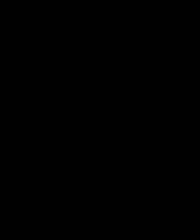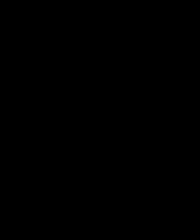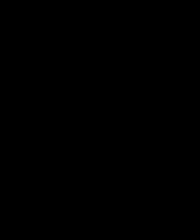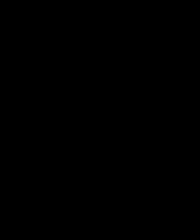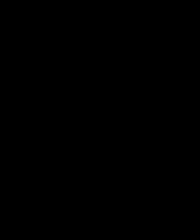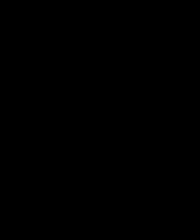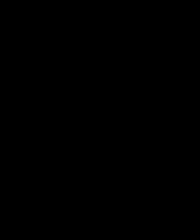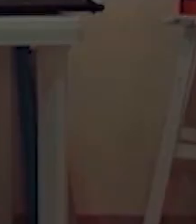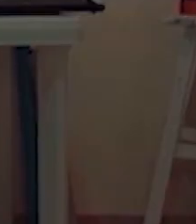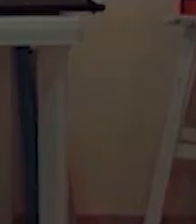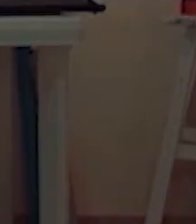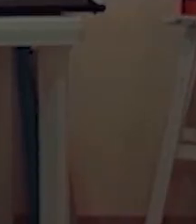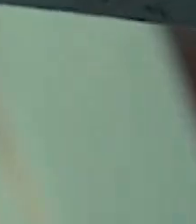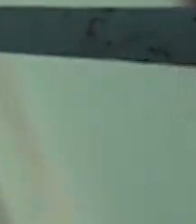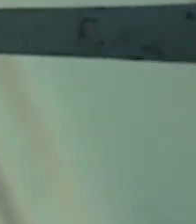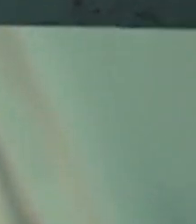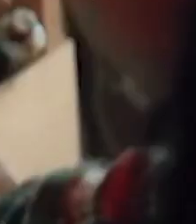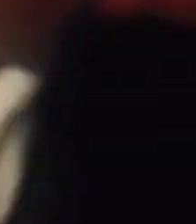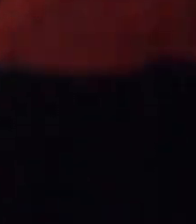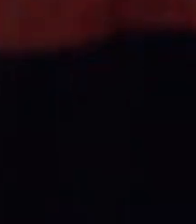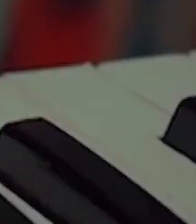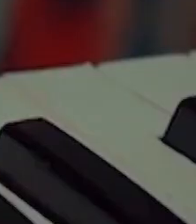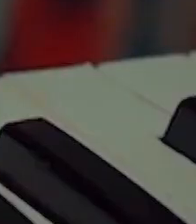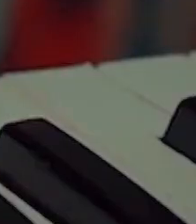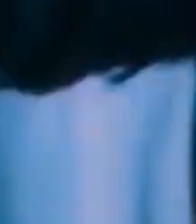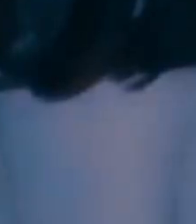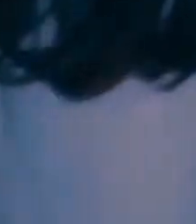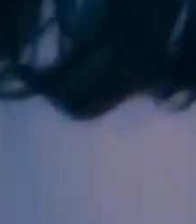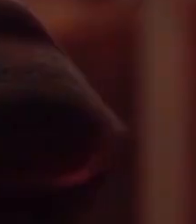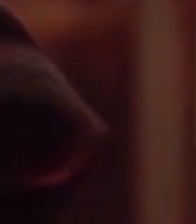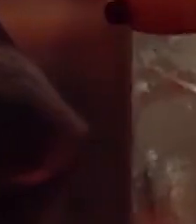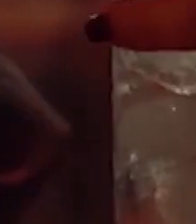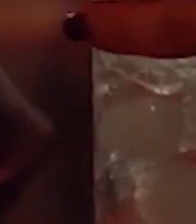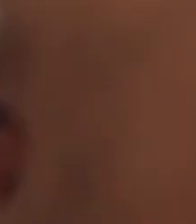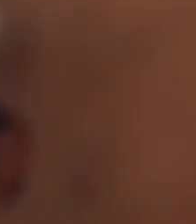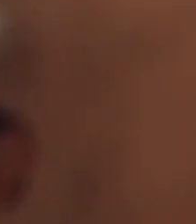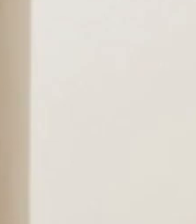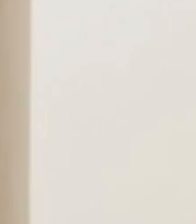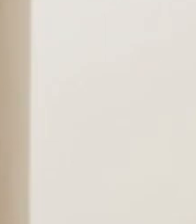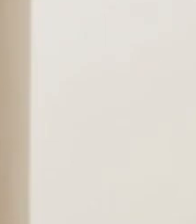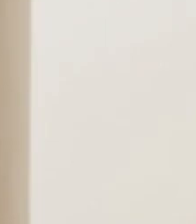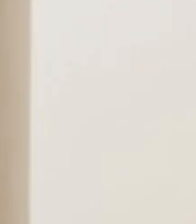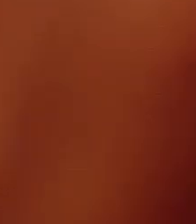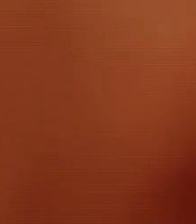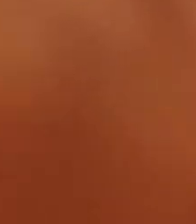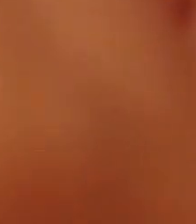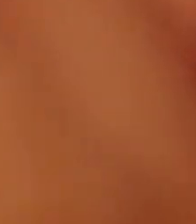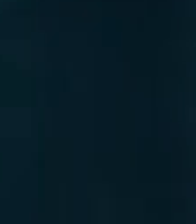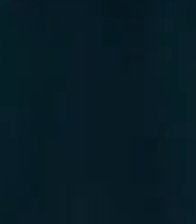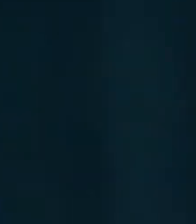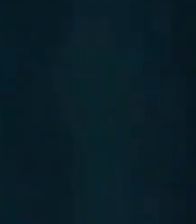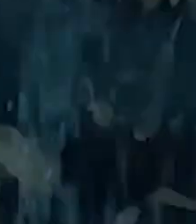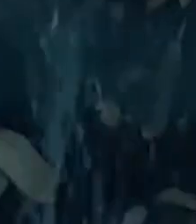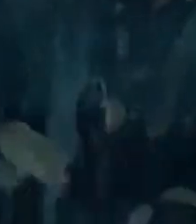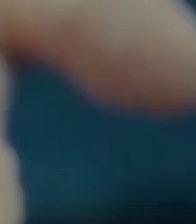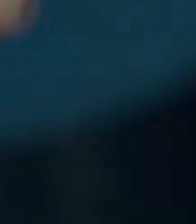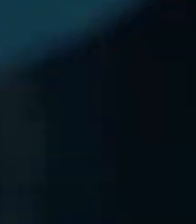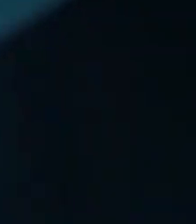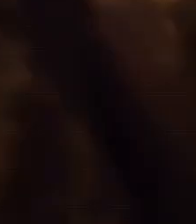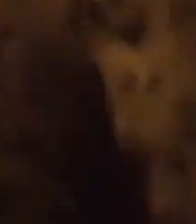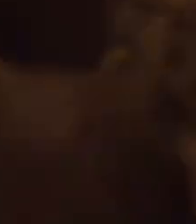bandoneón. Un espacio para historias audiovisuales y sus directores.